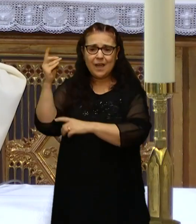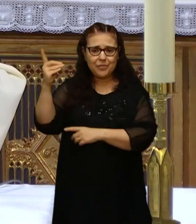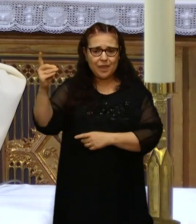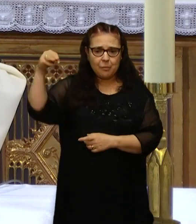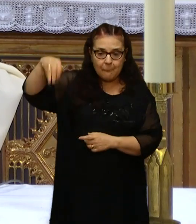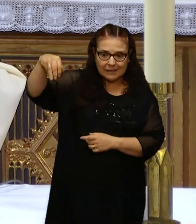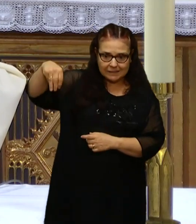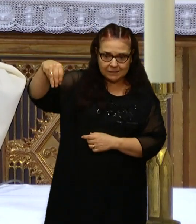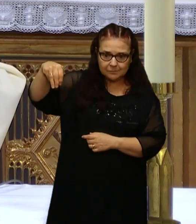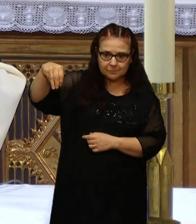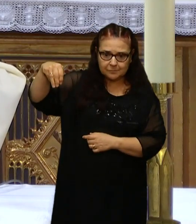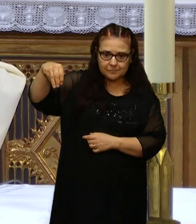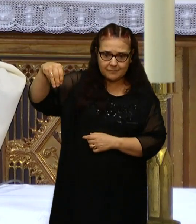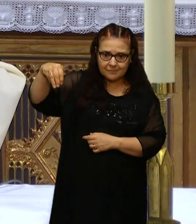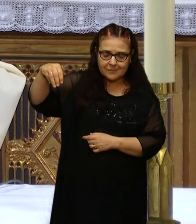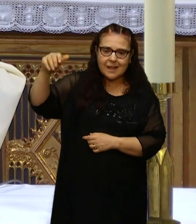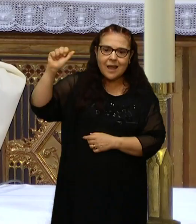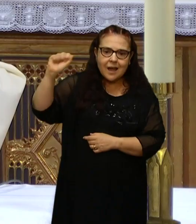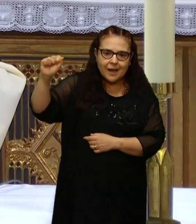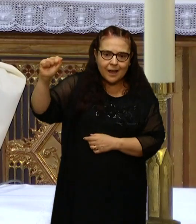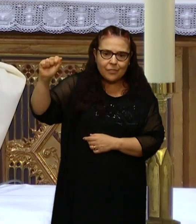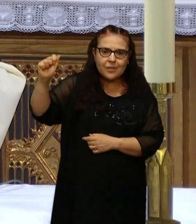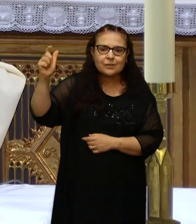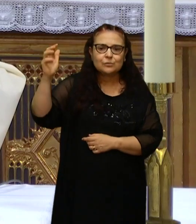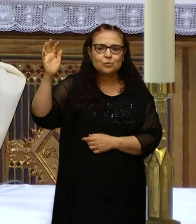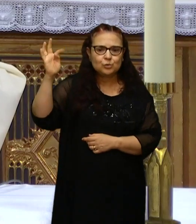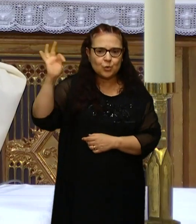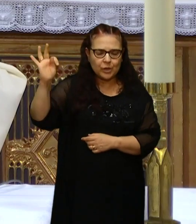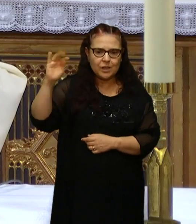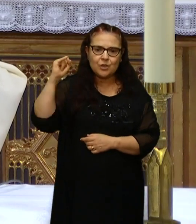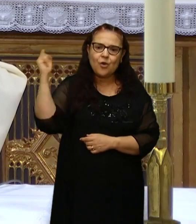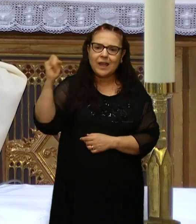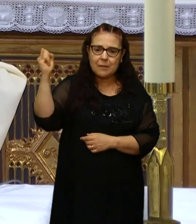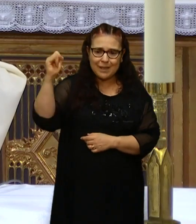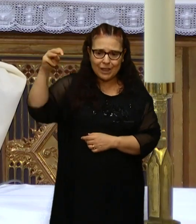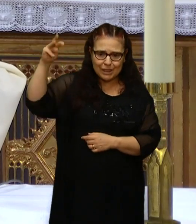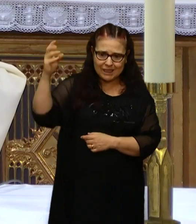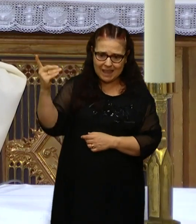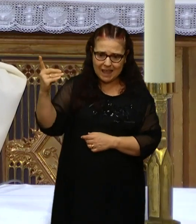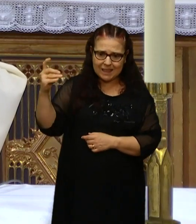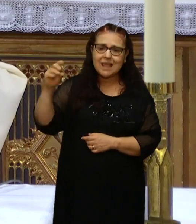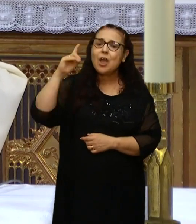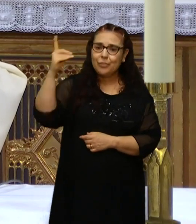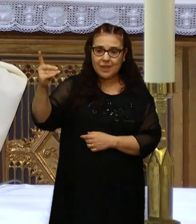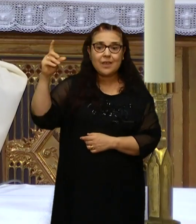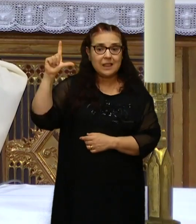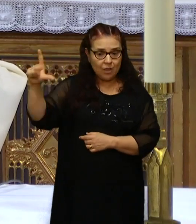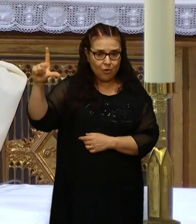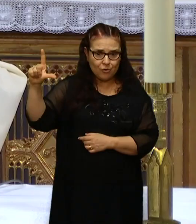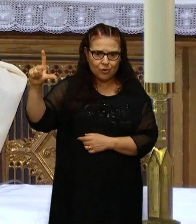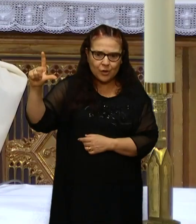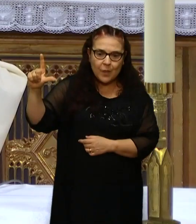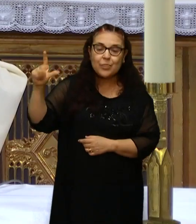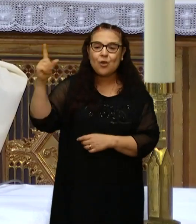Martín, Aranda Trujillo, Jiménez Díaz, Díaz León, De